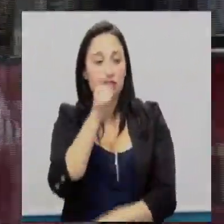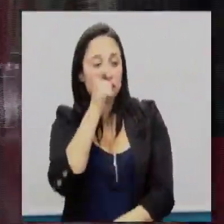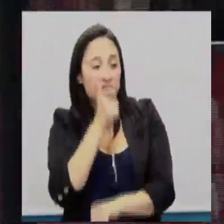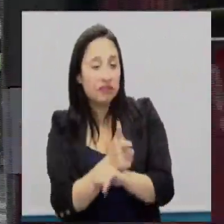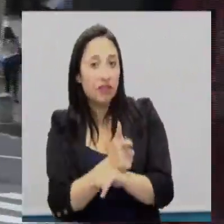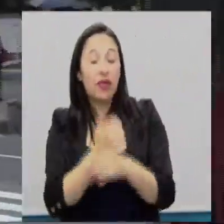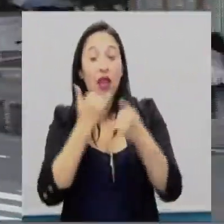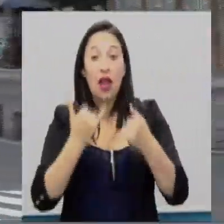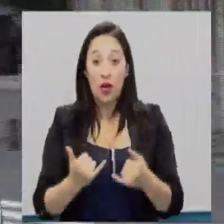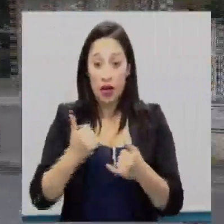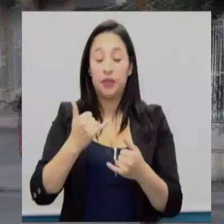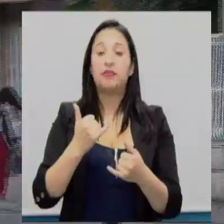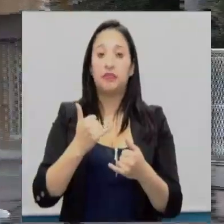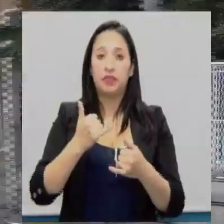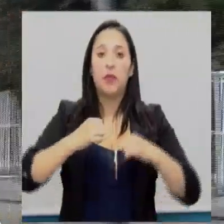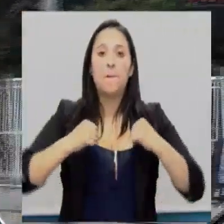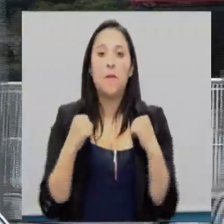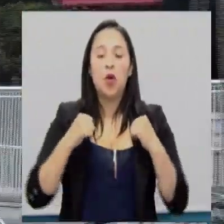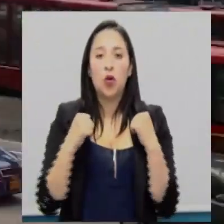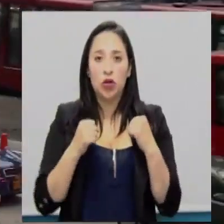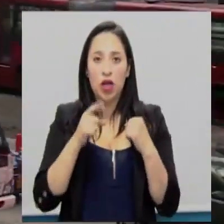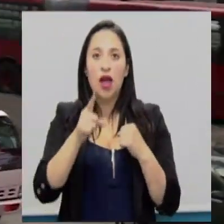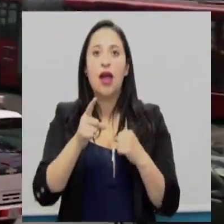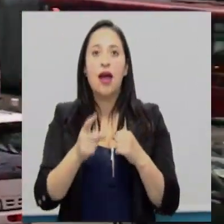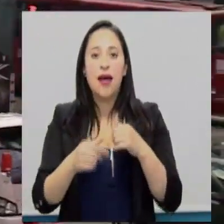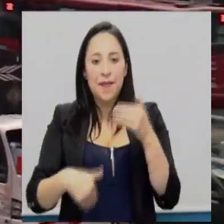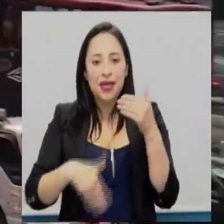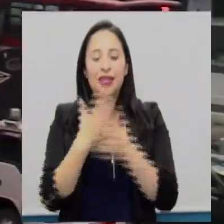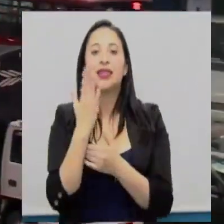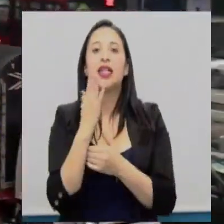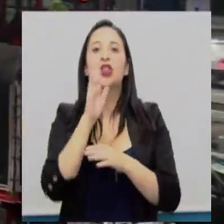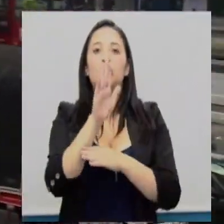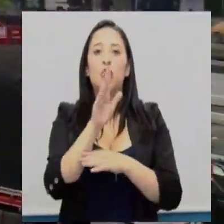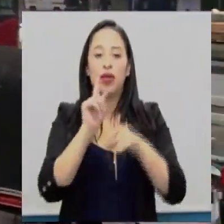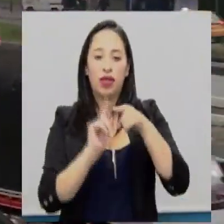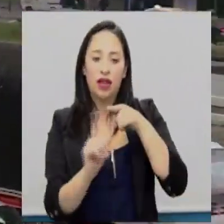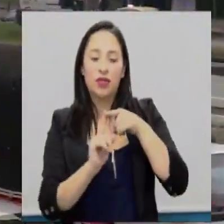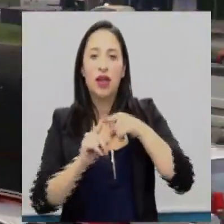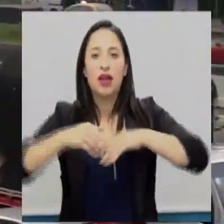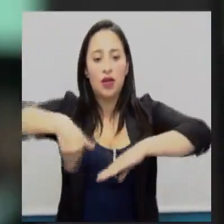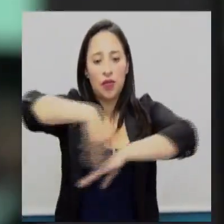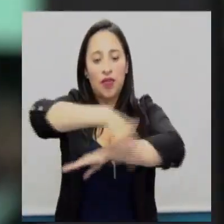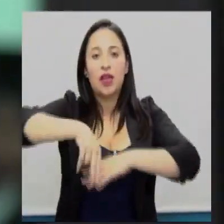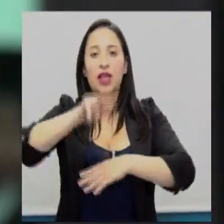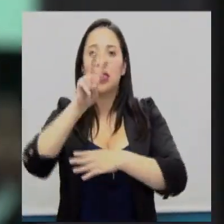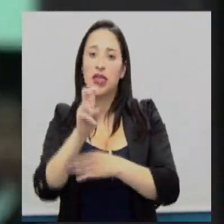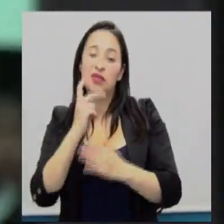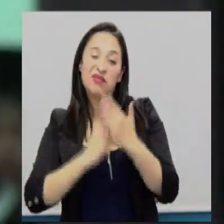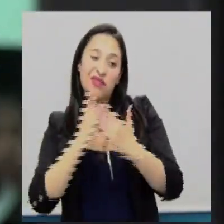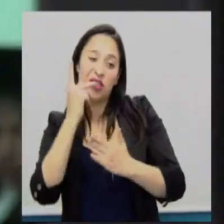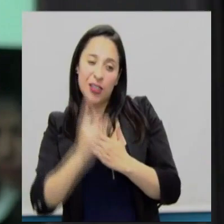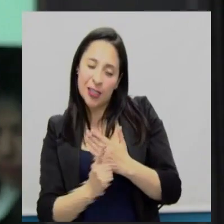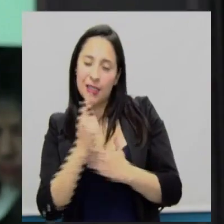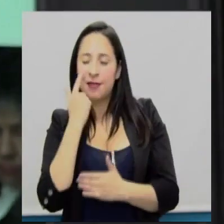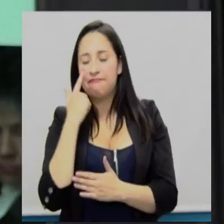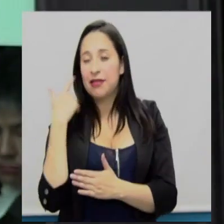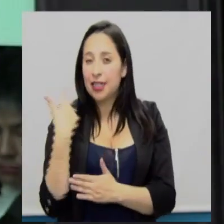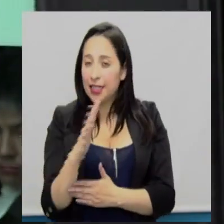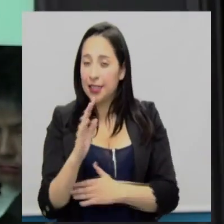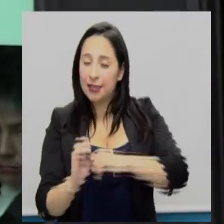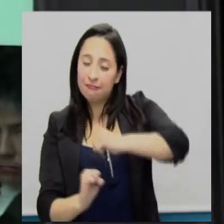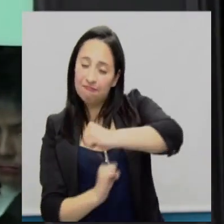territorial. El distrito, en su plan de movilidad, quiere licitar la troncal de Transmilenio por la séptima, proyecto que presuntamente